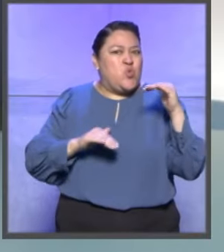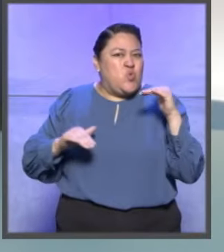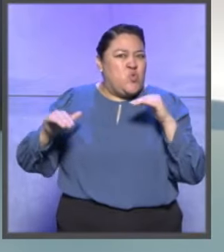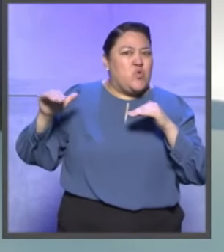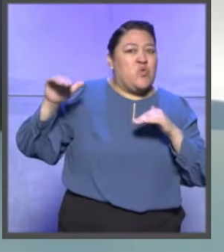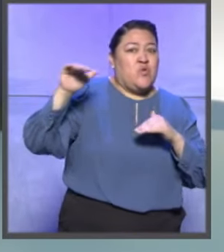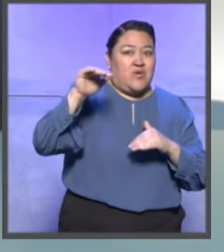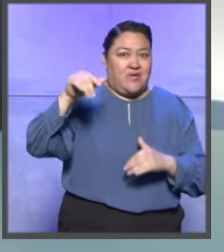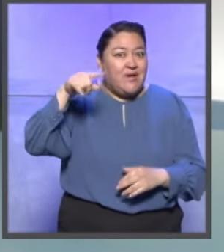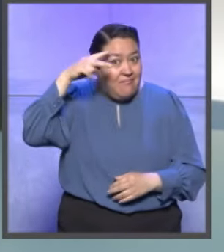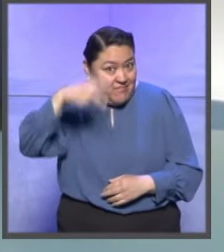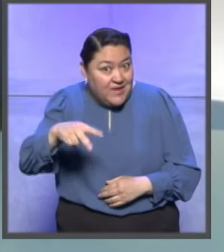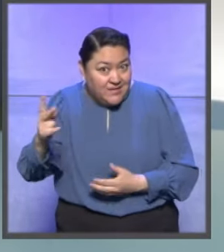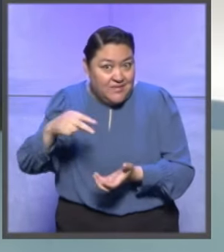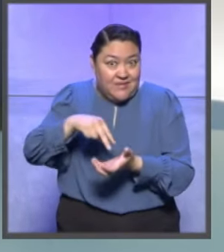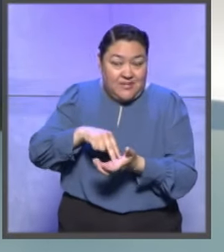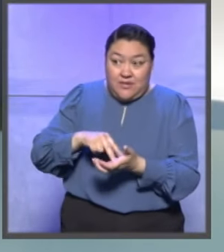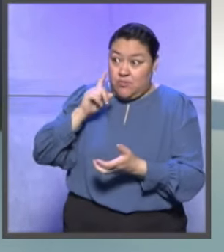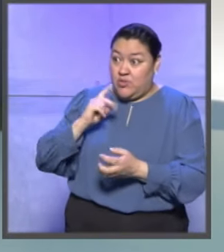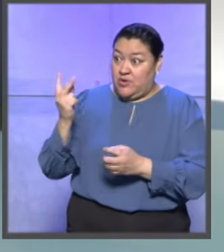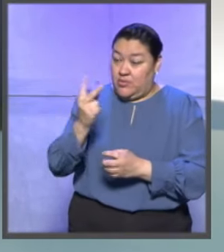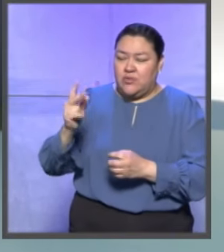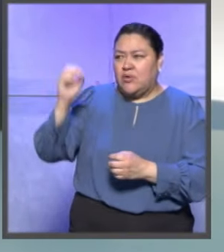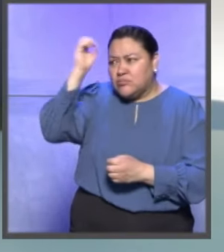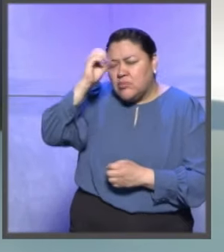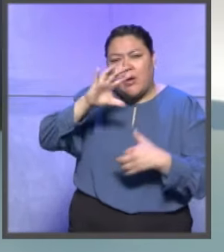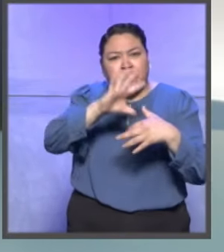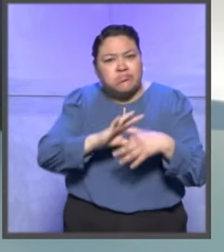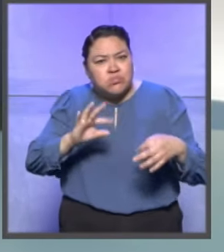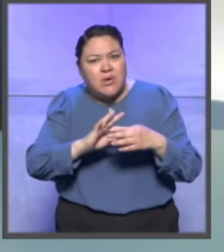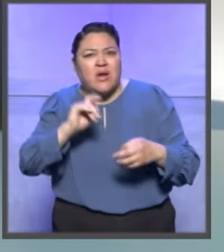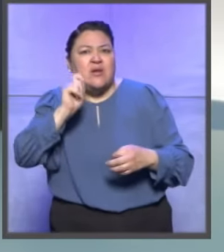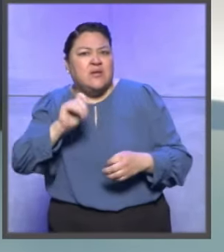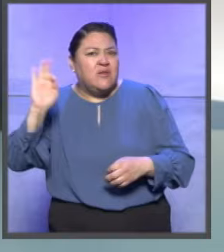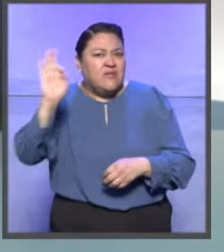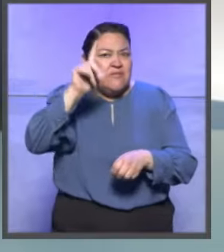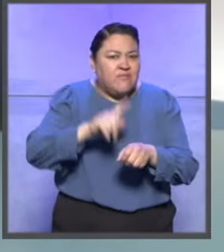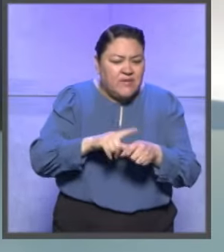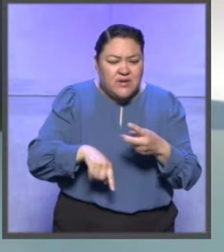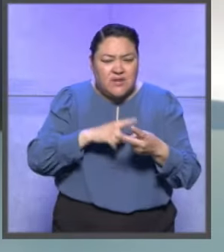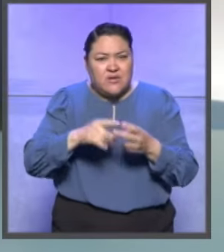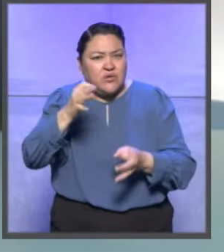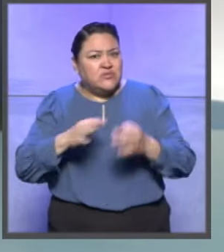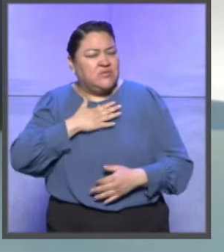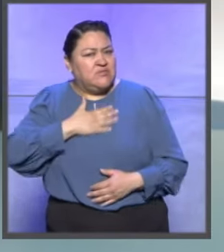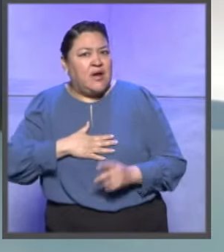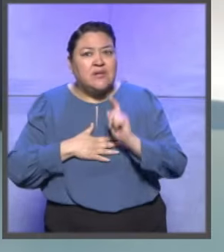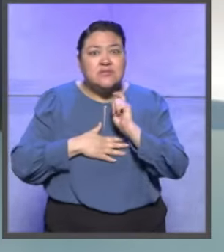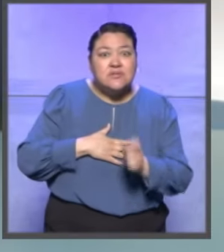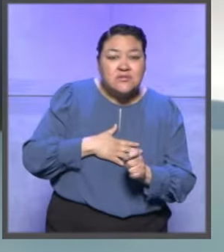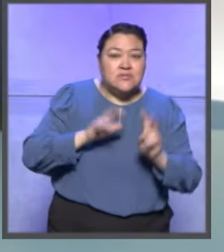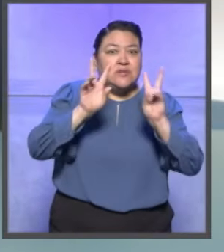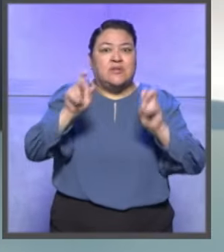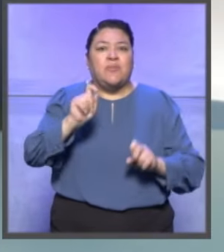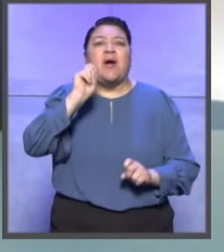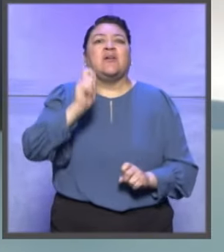importantes de nuestro país. Ellas nos van a dar sus opiniones sobre federalismo, sobre justicia electoral y desde luego sobre este